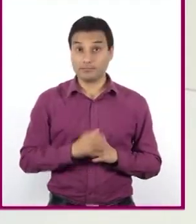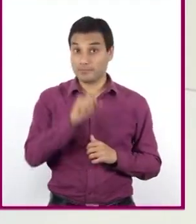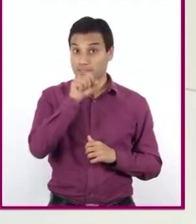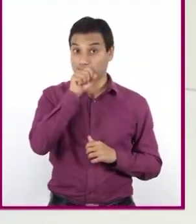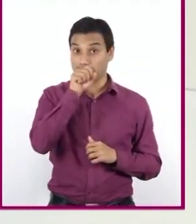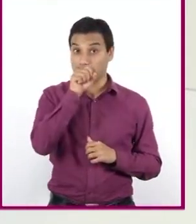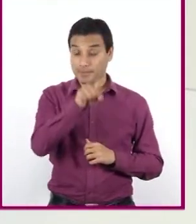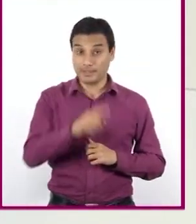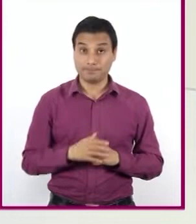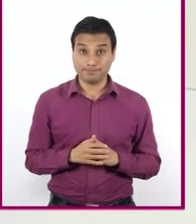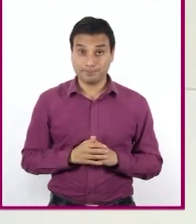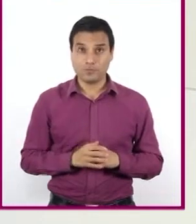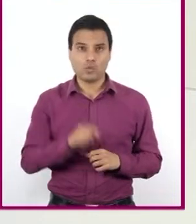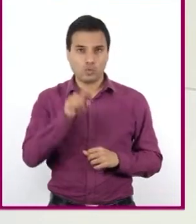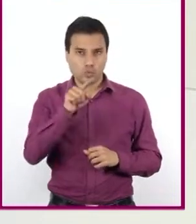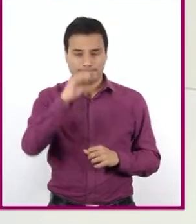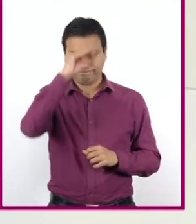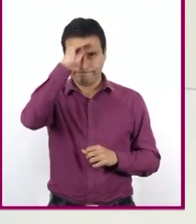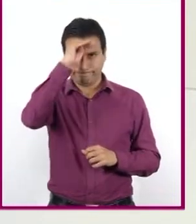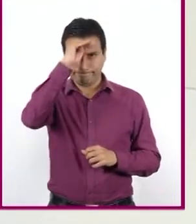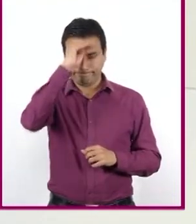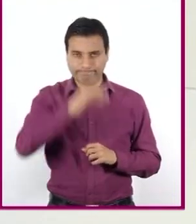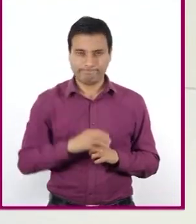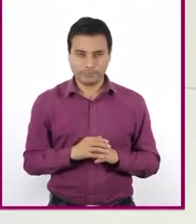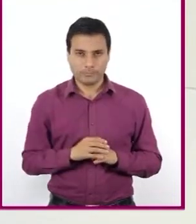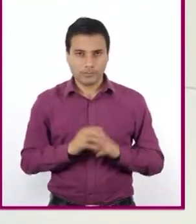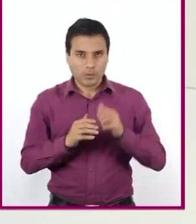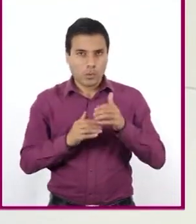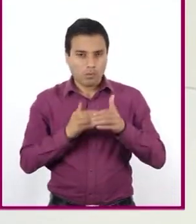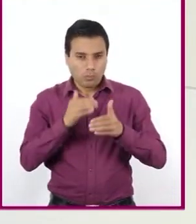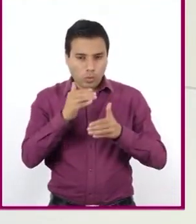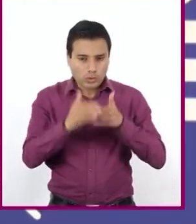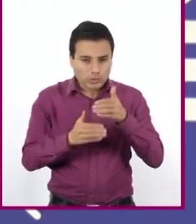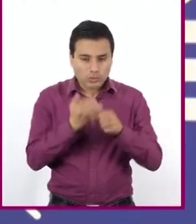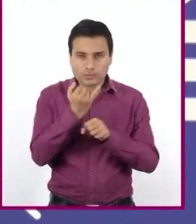reflexionar sobre la experiencia durante el proceso de investigación.